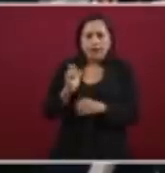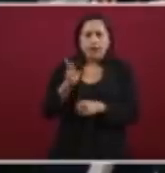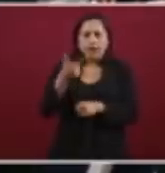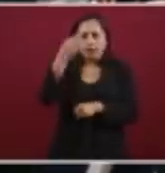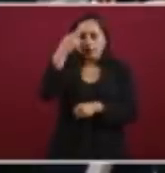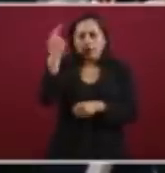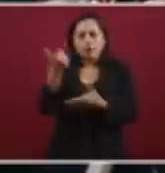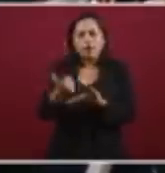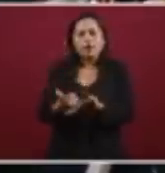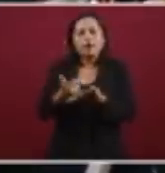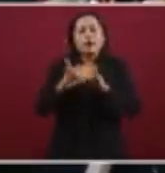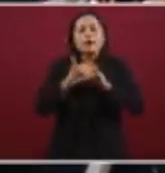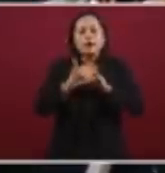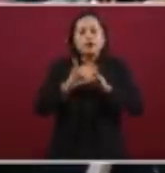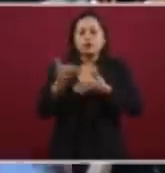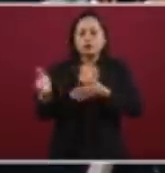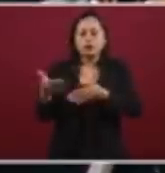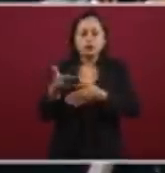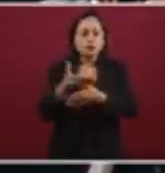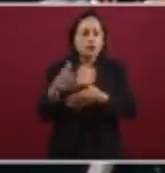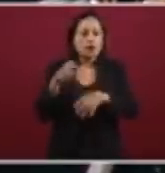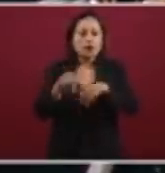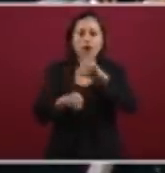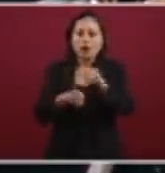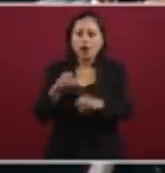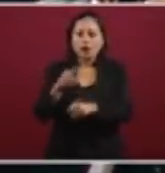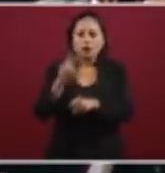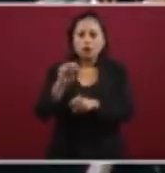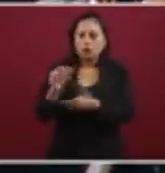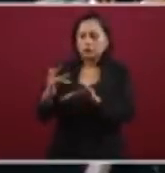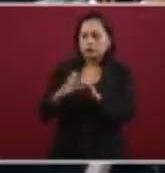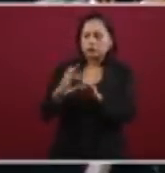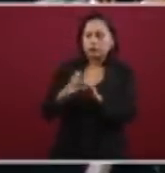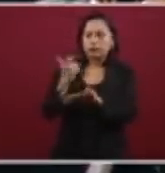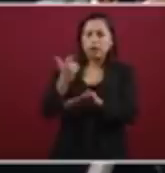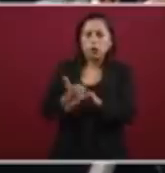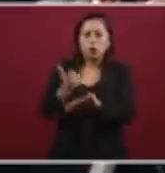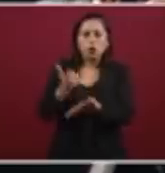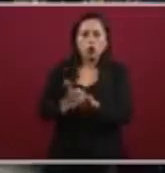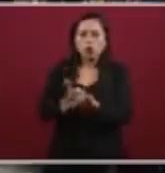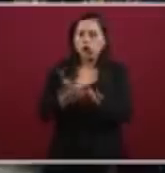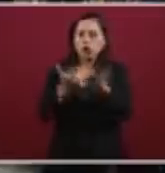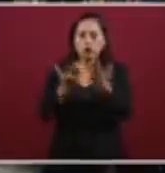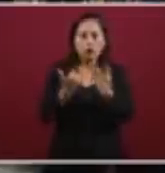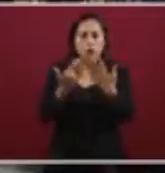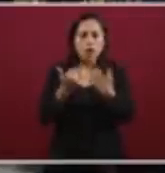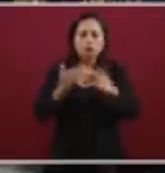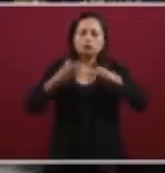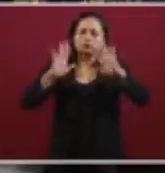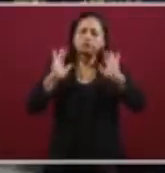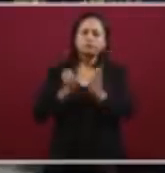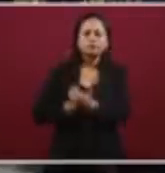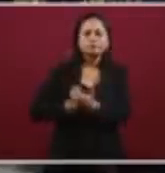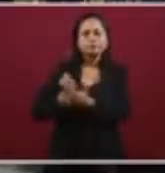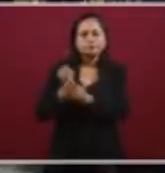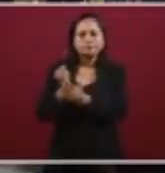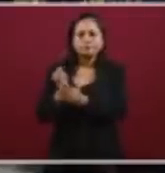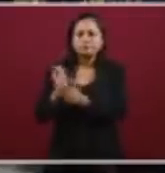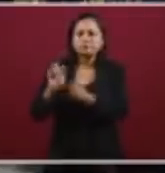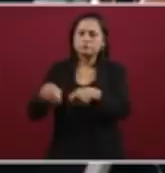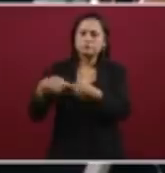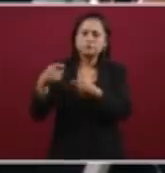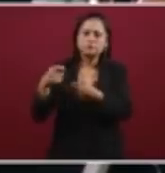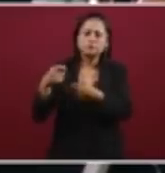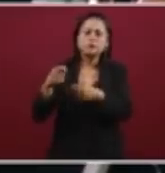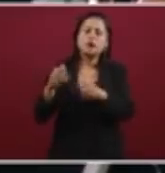subsanar la falta de pesca la falta de actividad se lanzaron ya a pescar poniendo en riesgo la vaquita